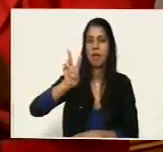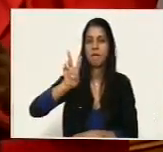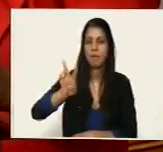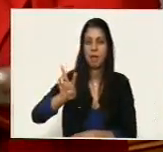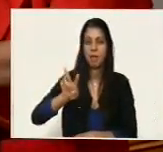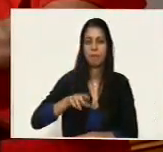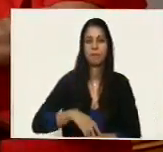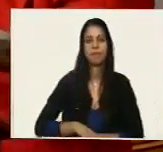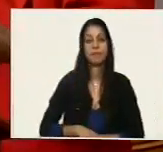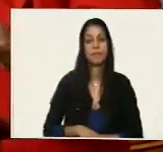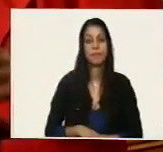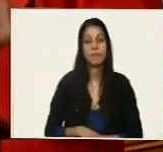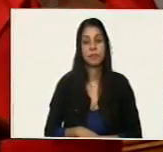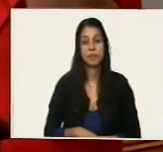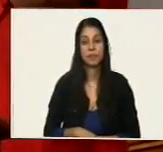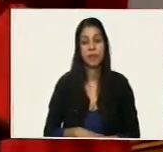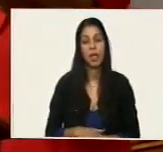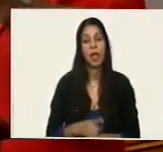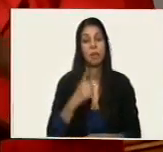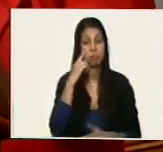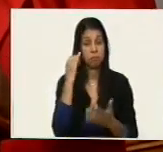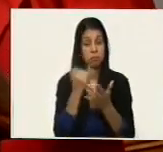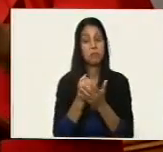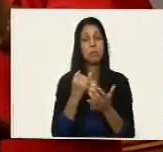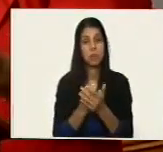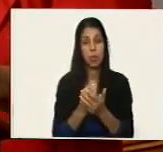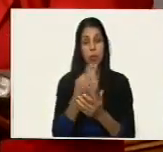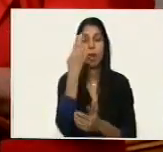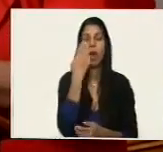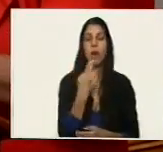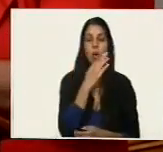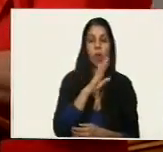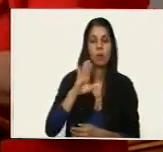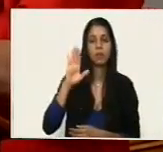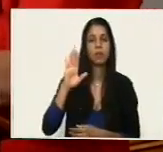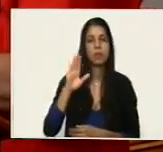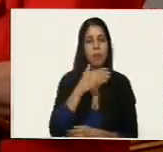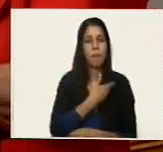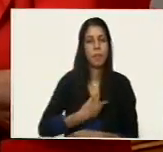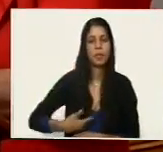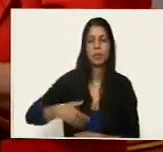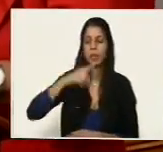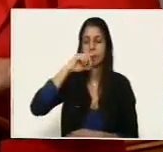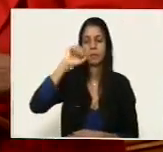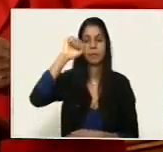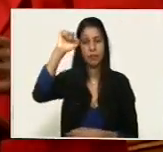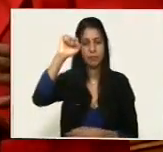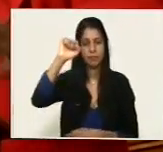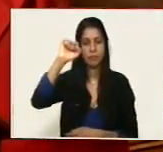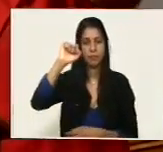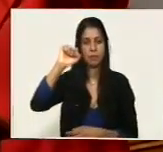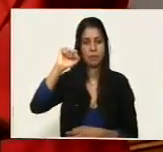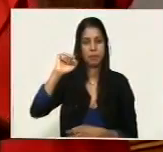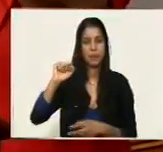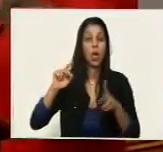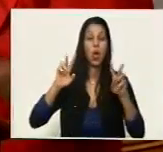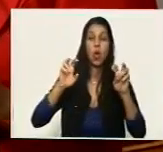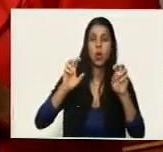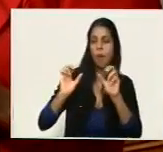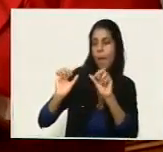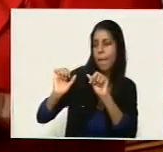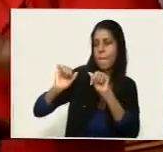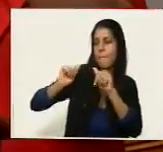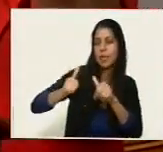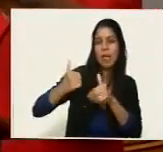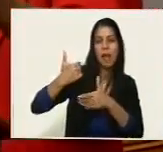de Venezuela. Ahí está en evidencia el compromiso del presidente Nicolás Maduro con lo que es el nuevo comienzo,